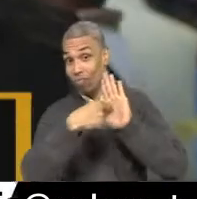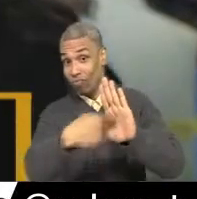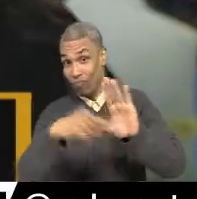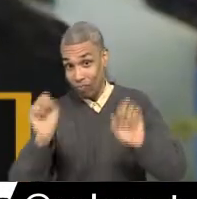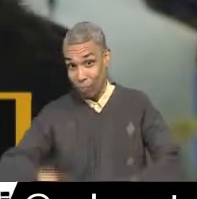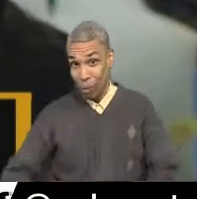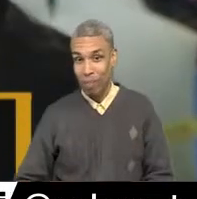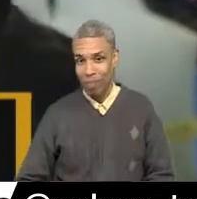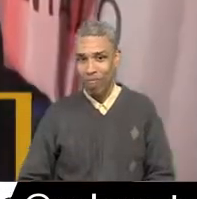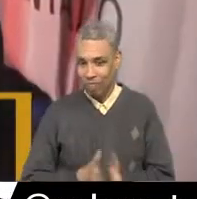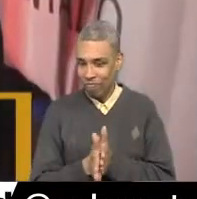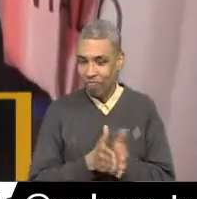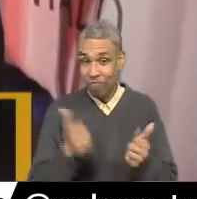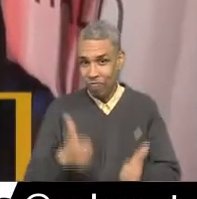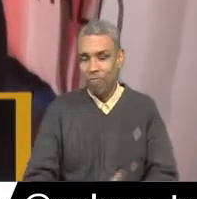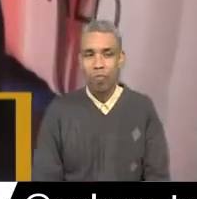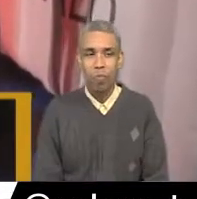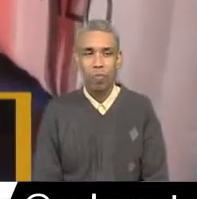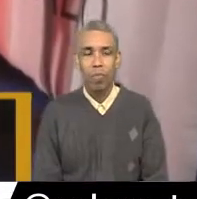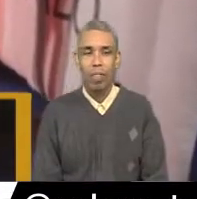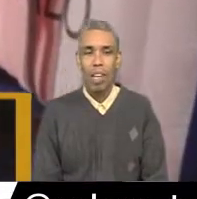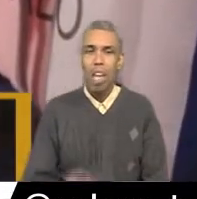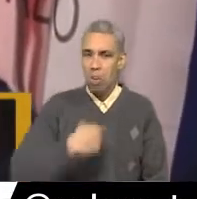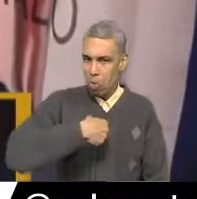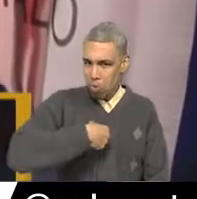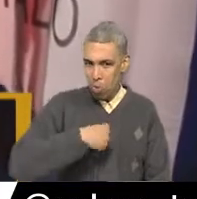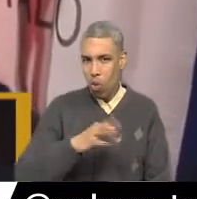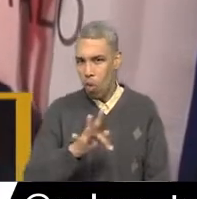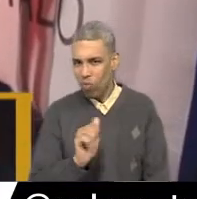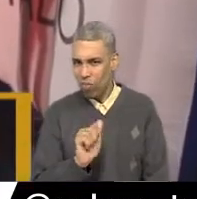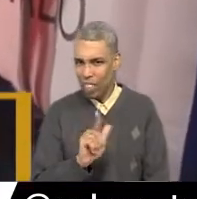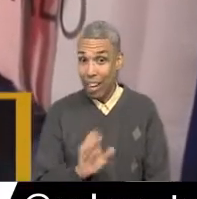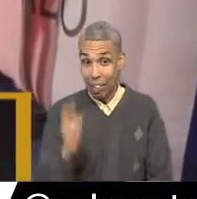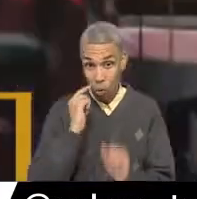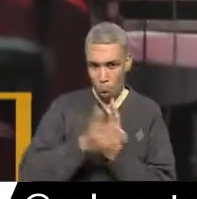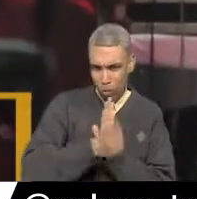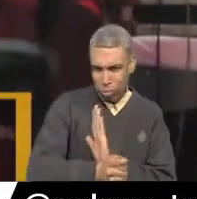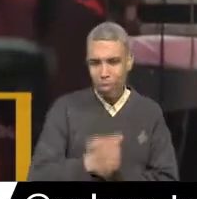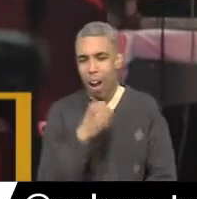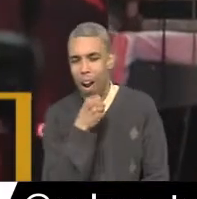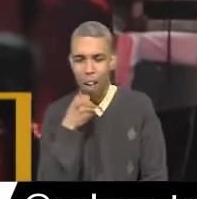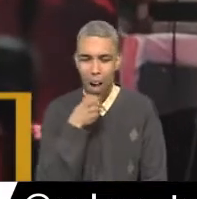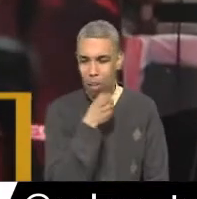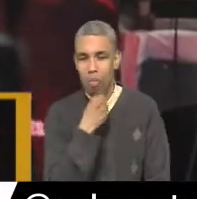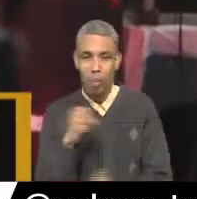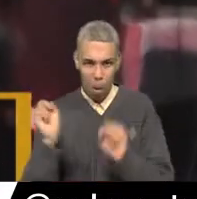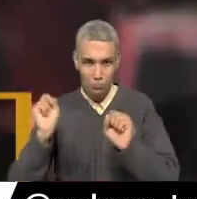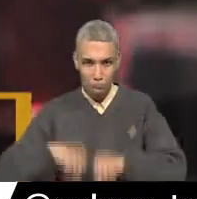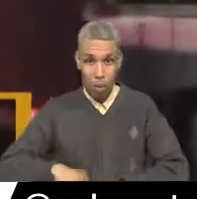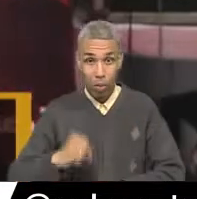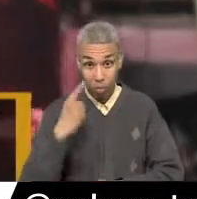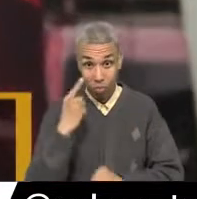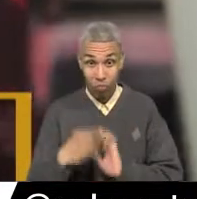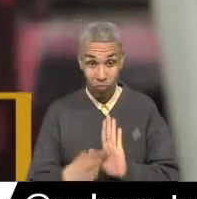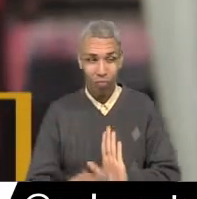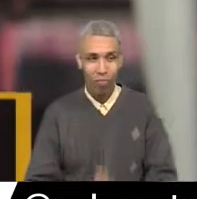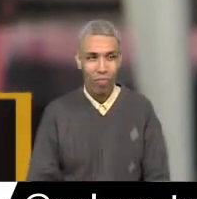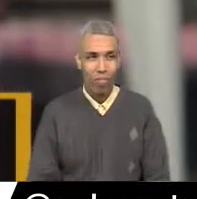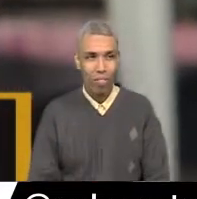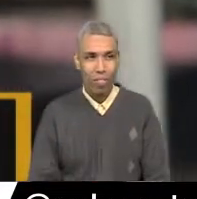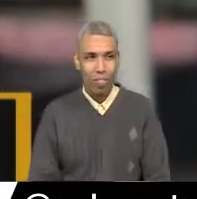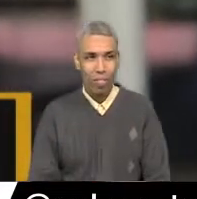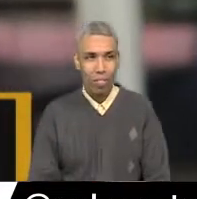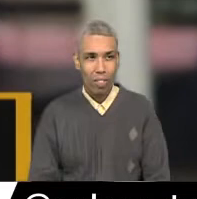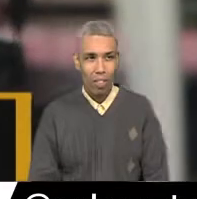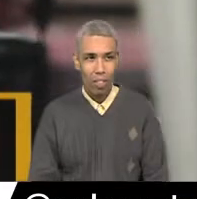la música, disfrutarla. Yo tengo talento, el reality show de los barranqueños y para los barranqueños irá por Enlace Televisión